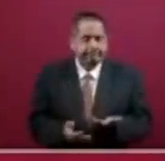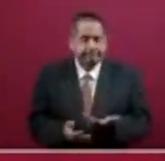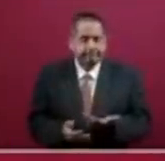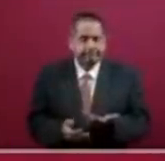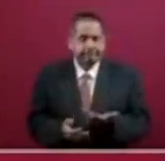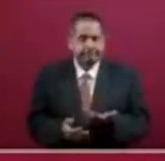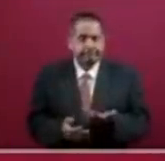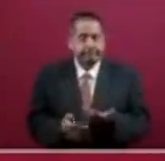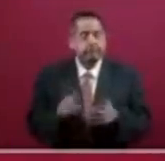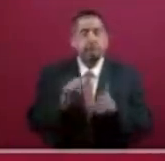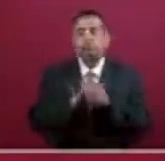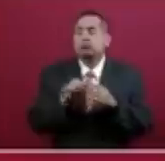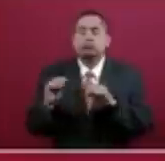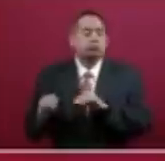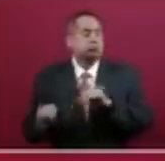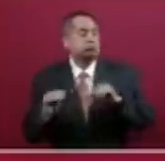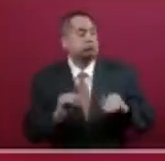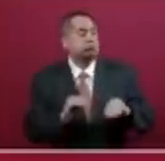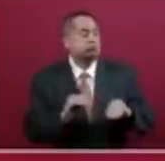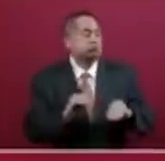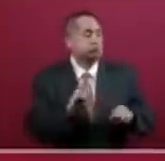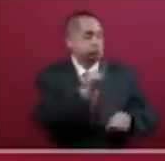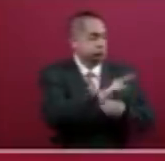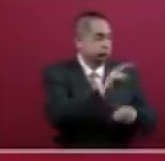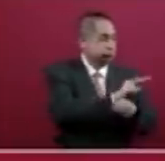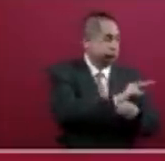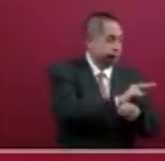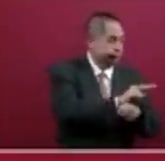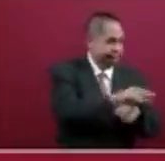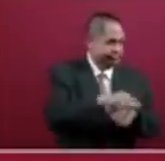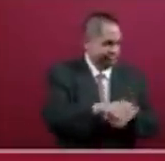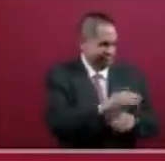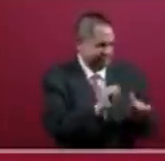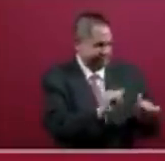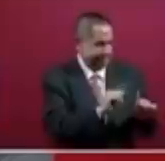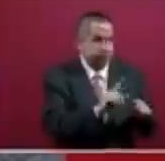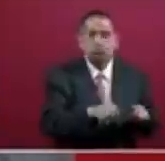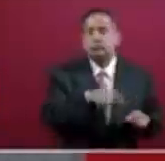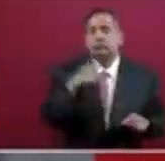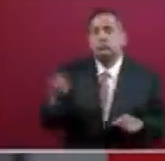porque cubrimos una región y